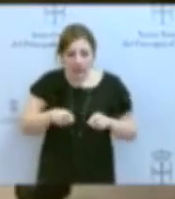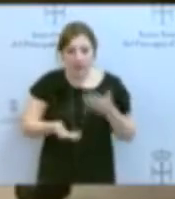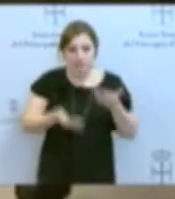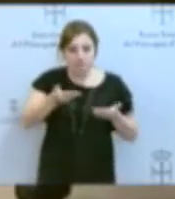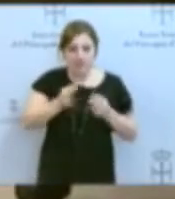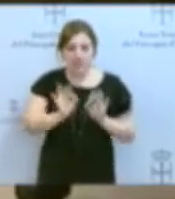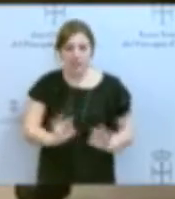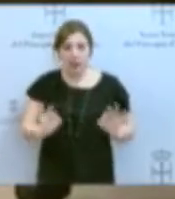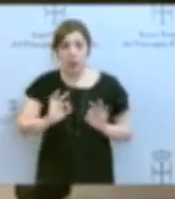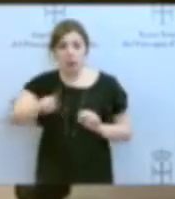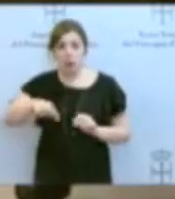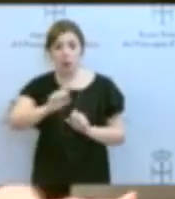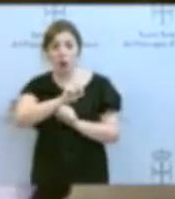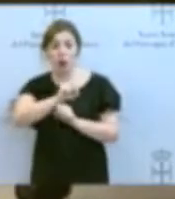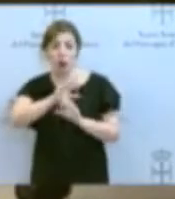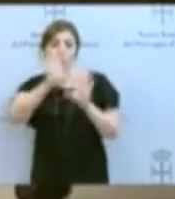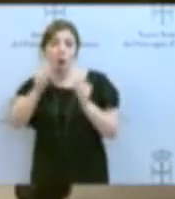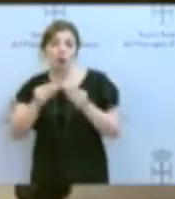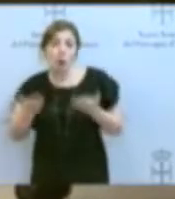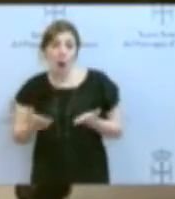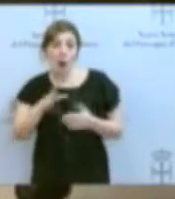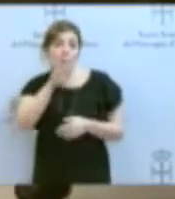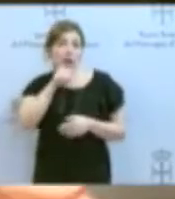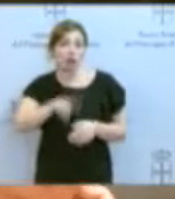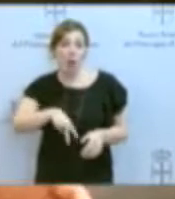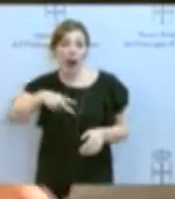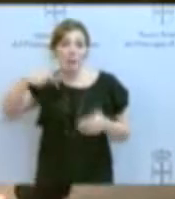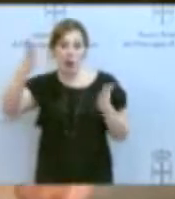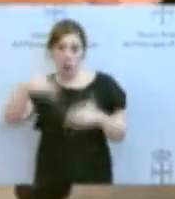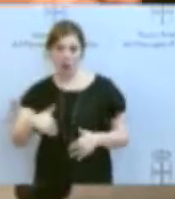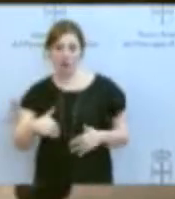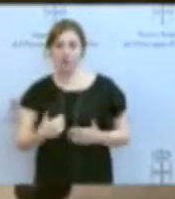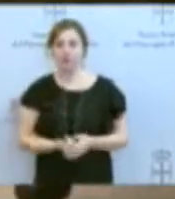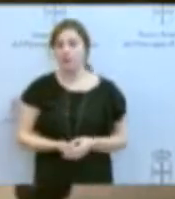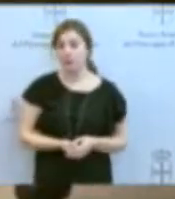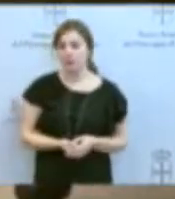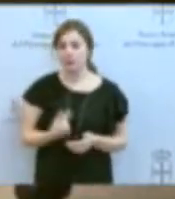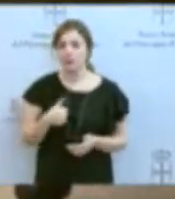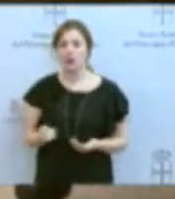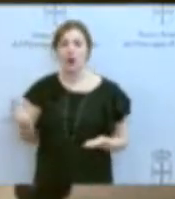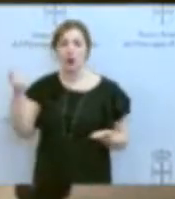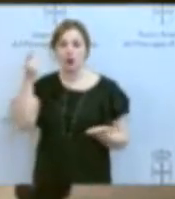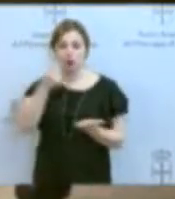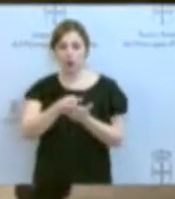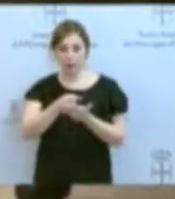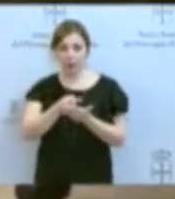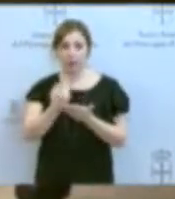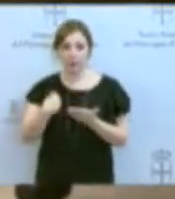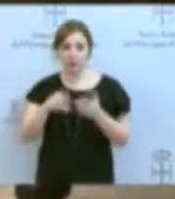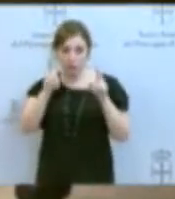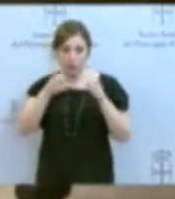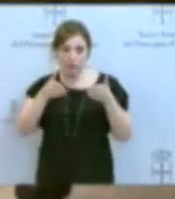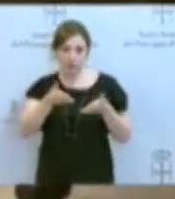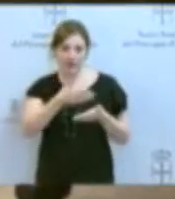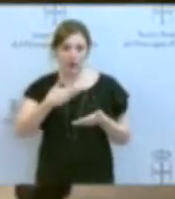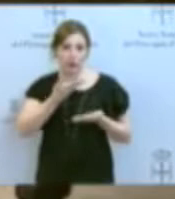llegado a la conclusión de que los perros pues no tenían alma. Vuelvo otra vez a lo que yo querría proponerle,